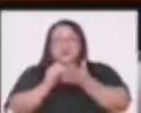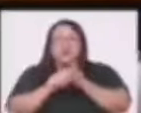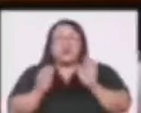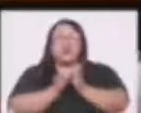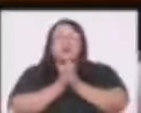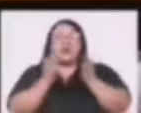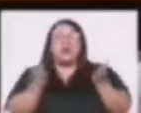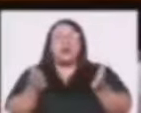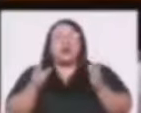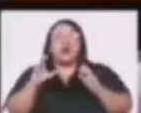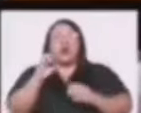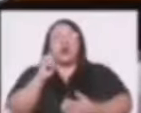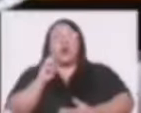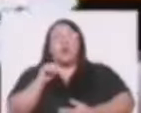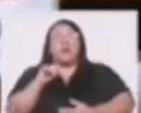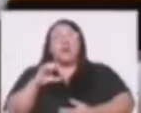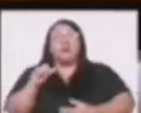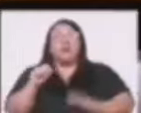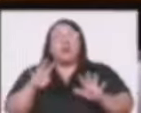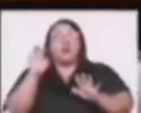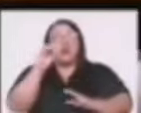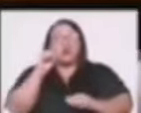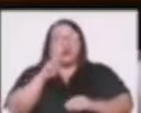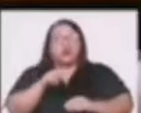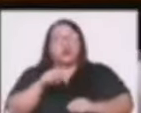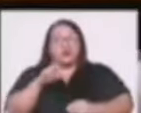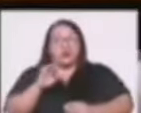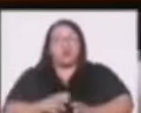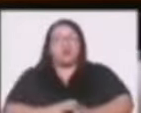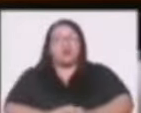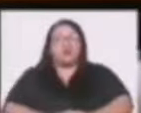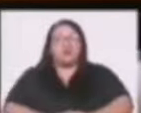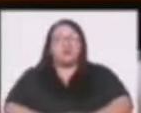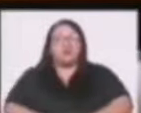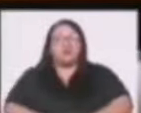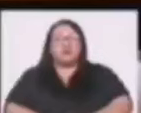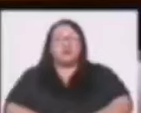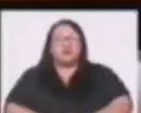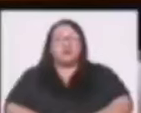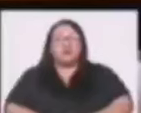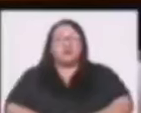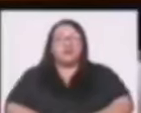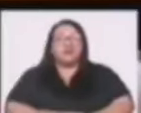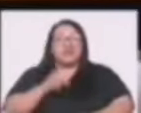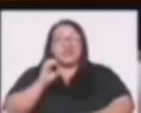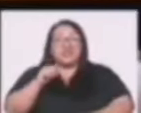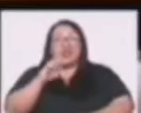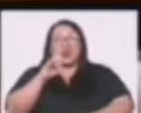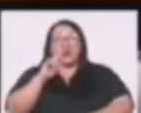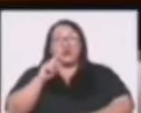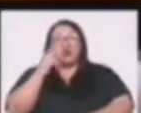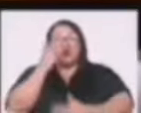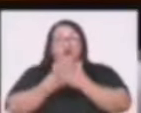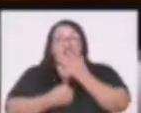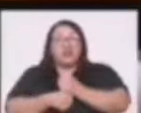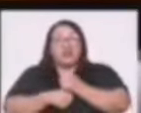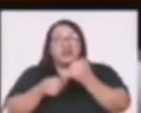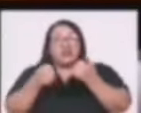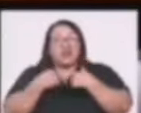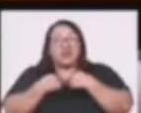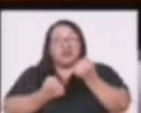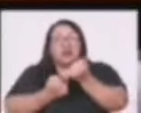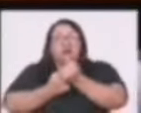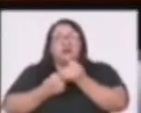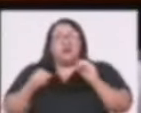el diario El Comercio el 9 de octubre del 2019. Si la cuestión de confianza buscaba contar con